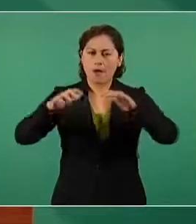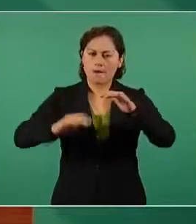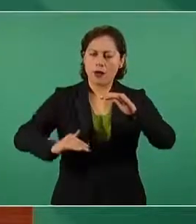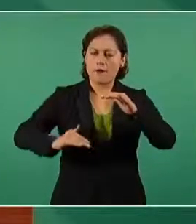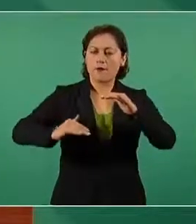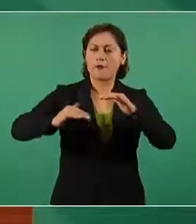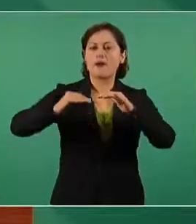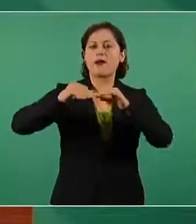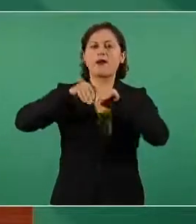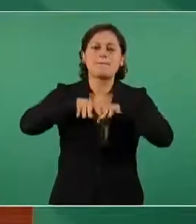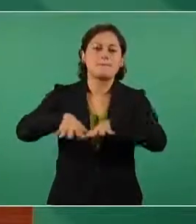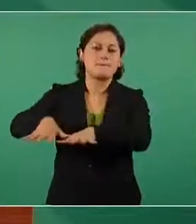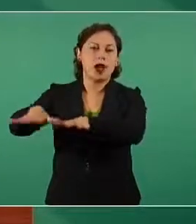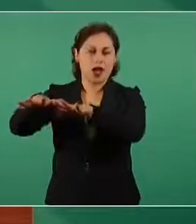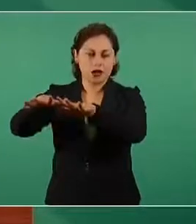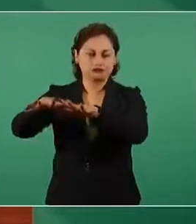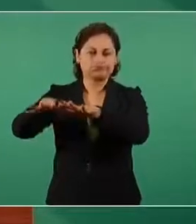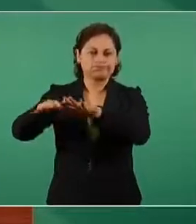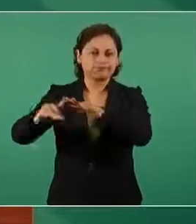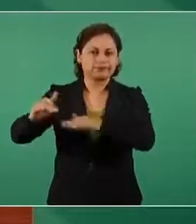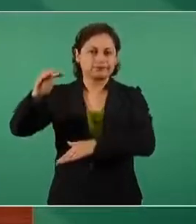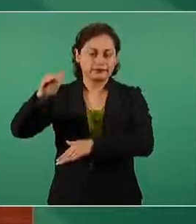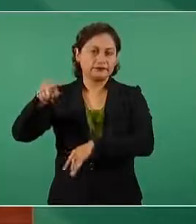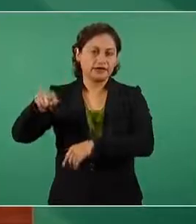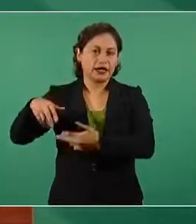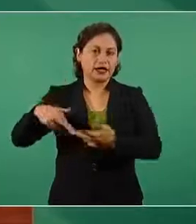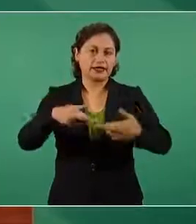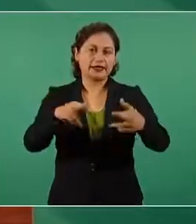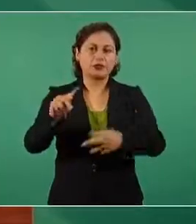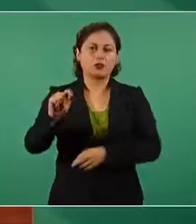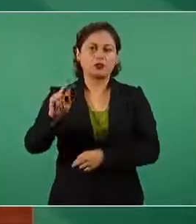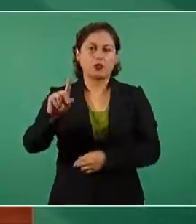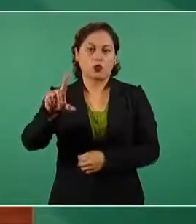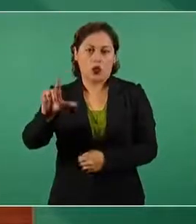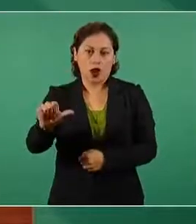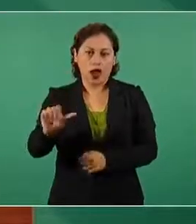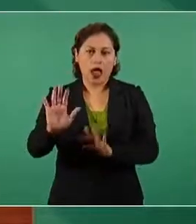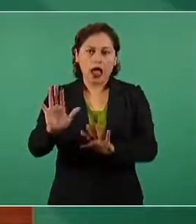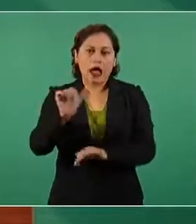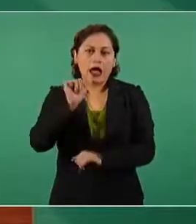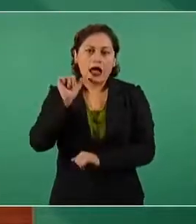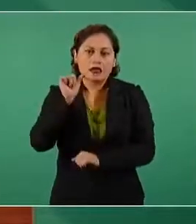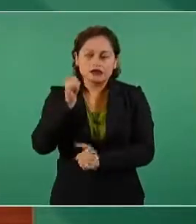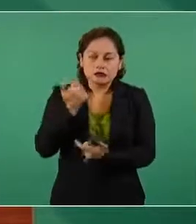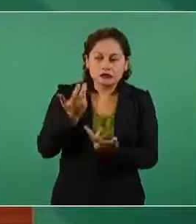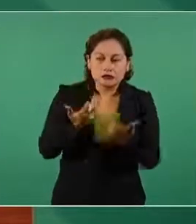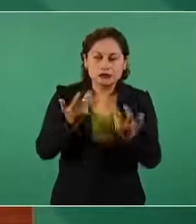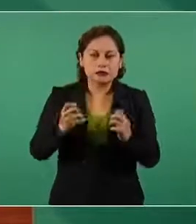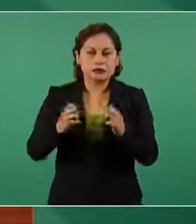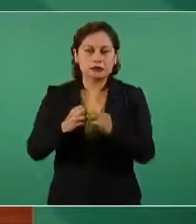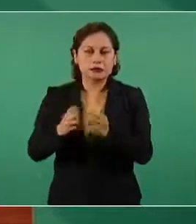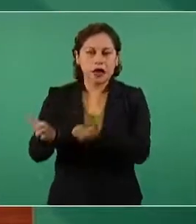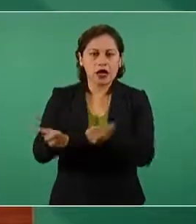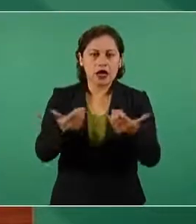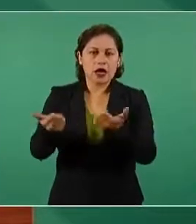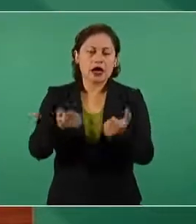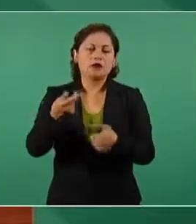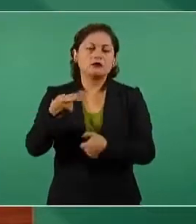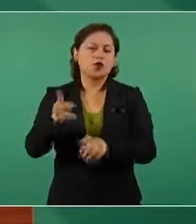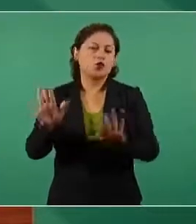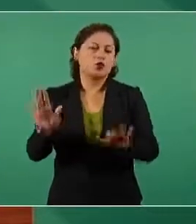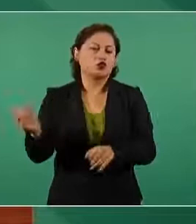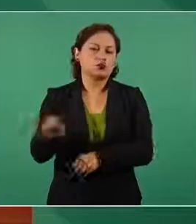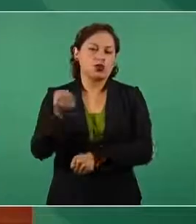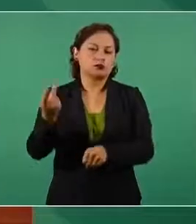de del río de Tula. Afortunadamente no fue así, pero han sido acciones muy, muy importantes que